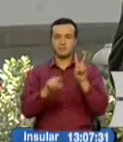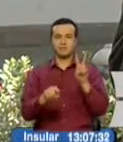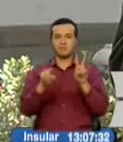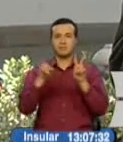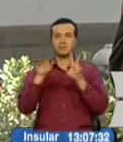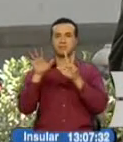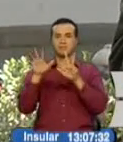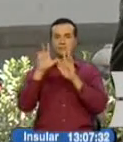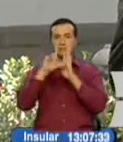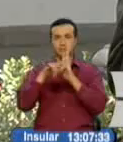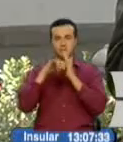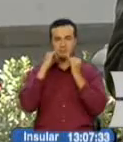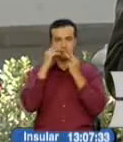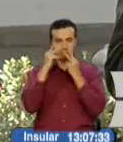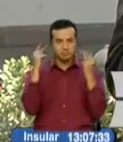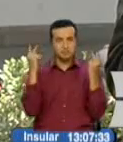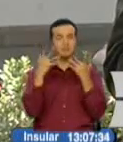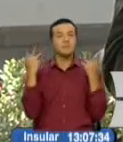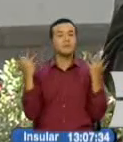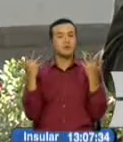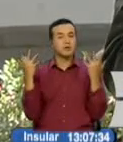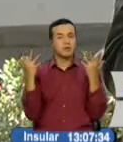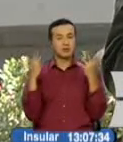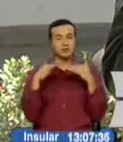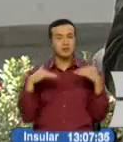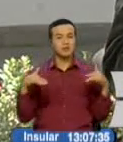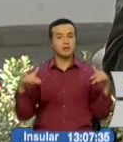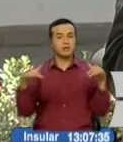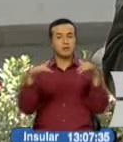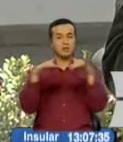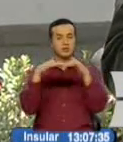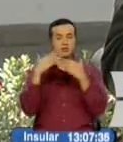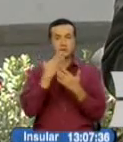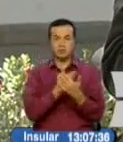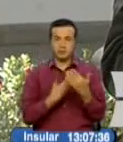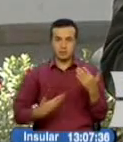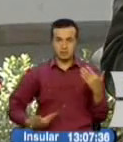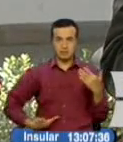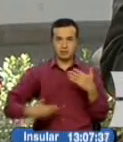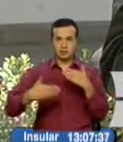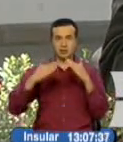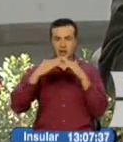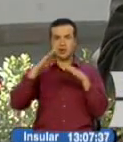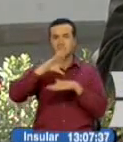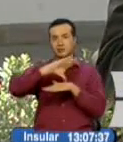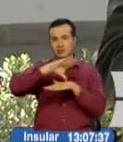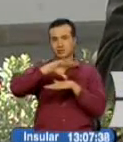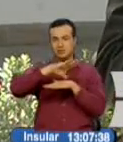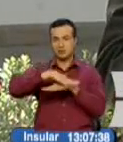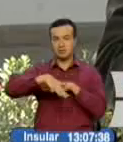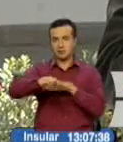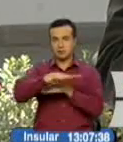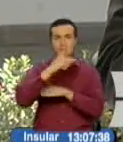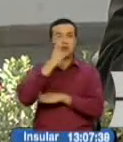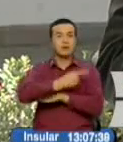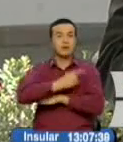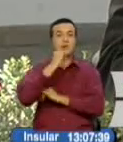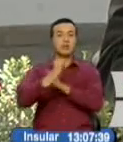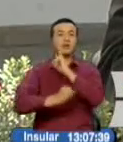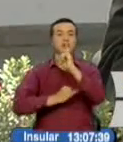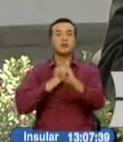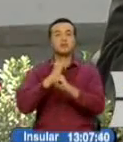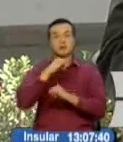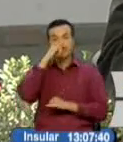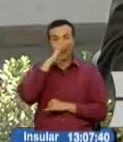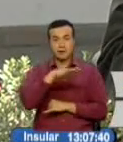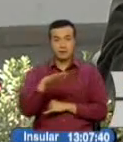14:07, información en vivo que la generamos desde la sede del Ejecutivo, el Palacio de Carondelet. Y con ocasión del Día Internacional del